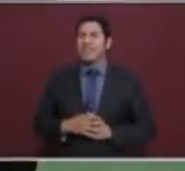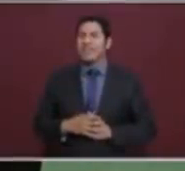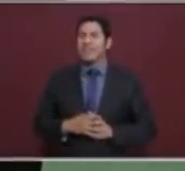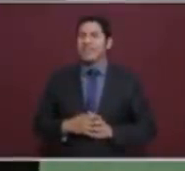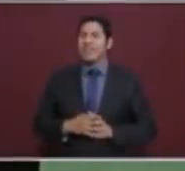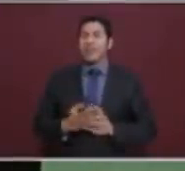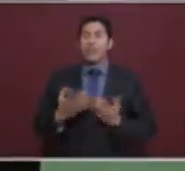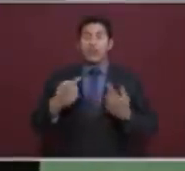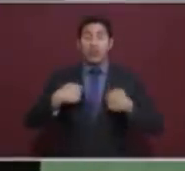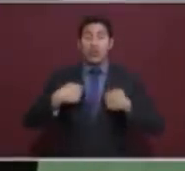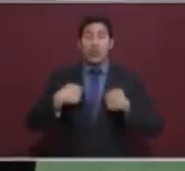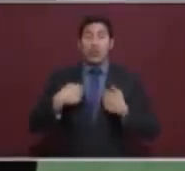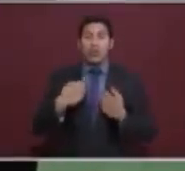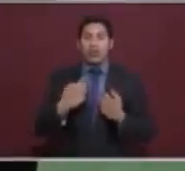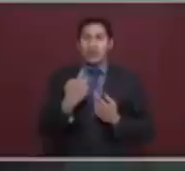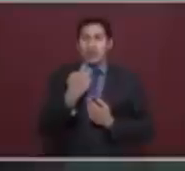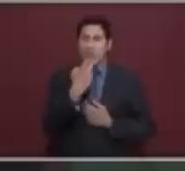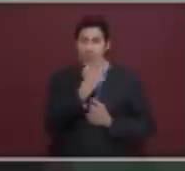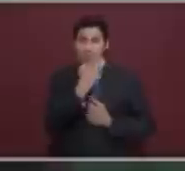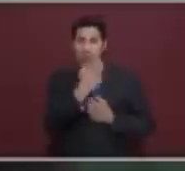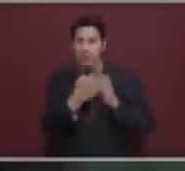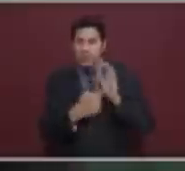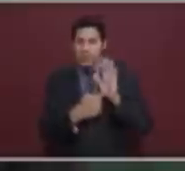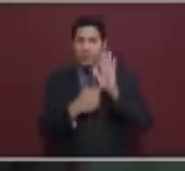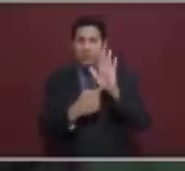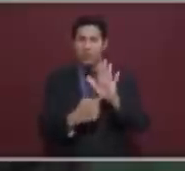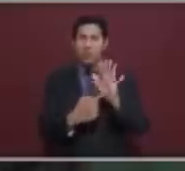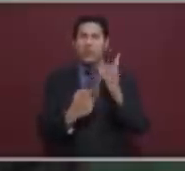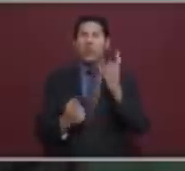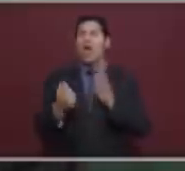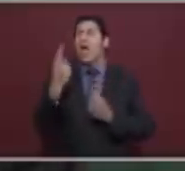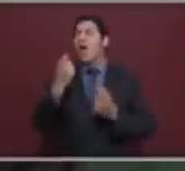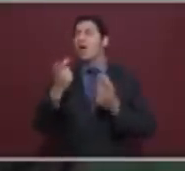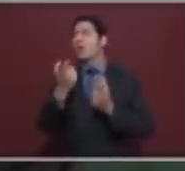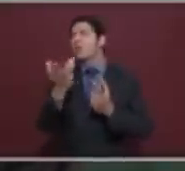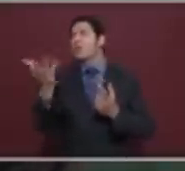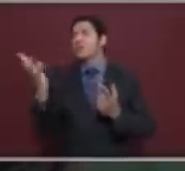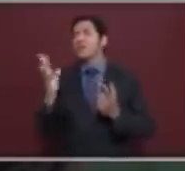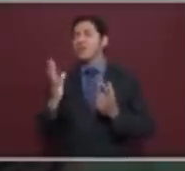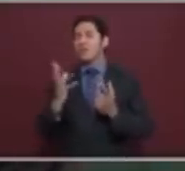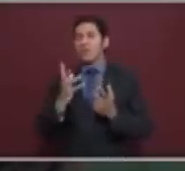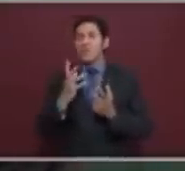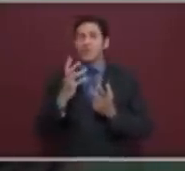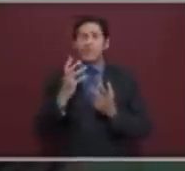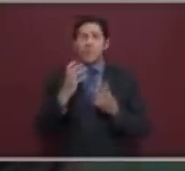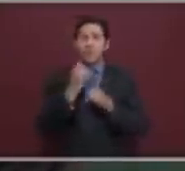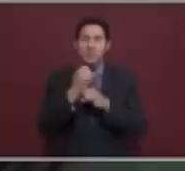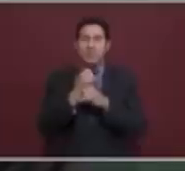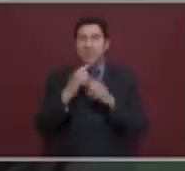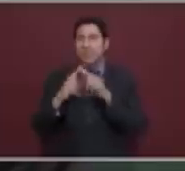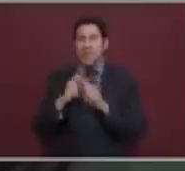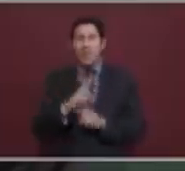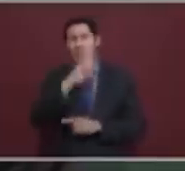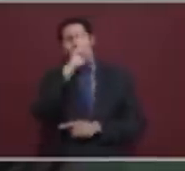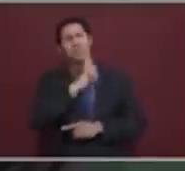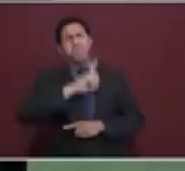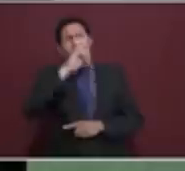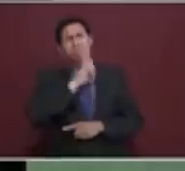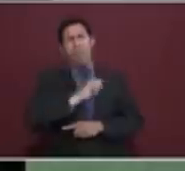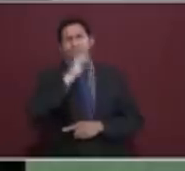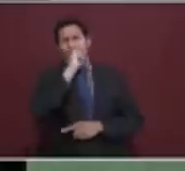que puse esto algunos me contestaron en las redes sociales que no era cierto